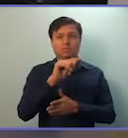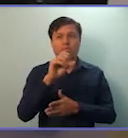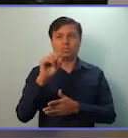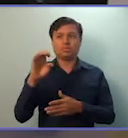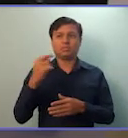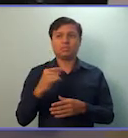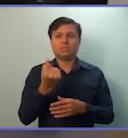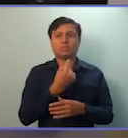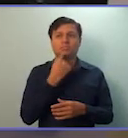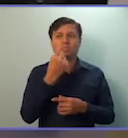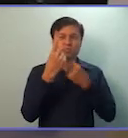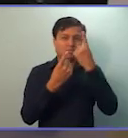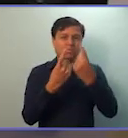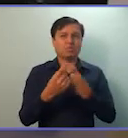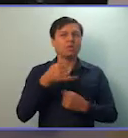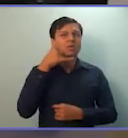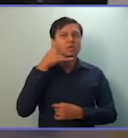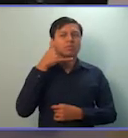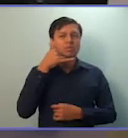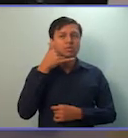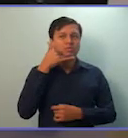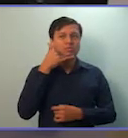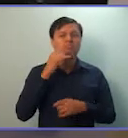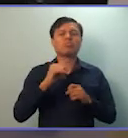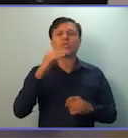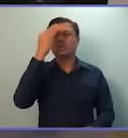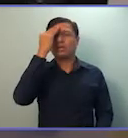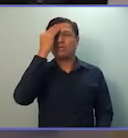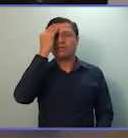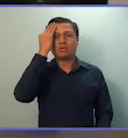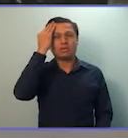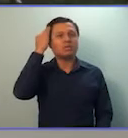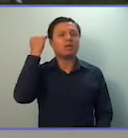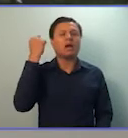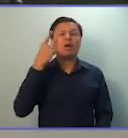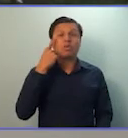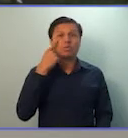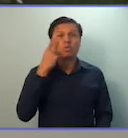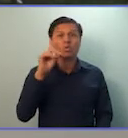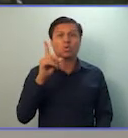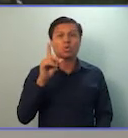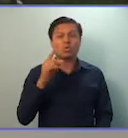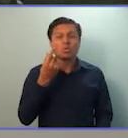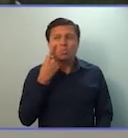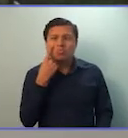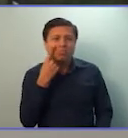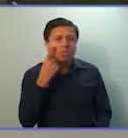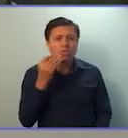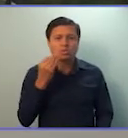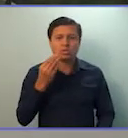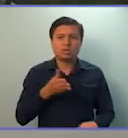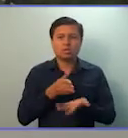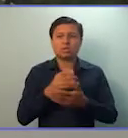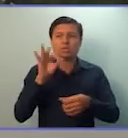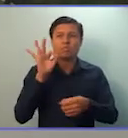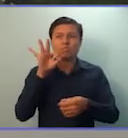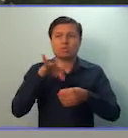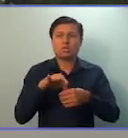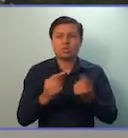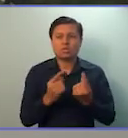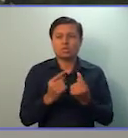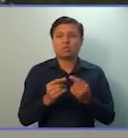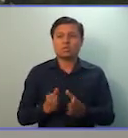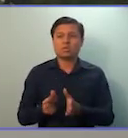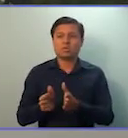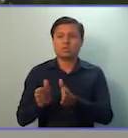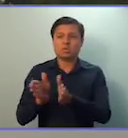para que los ciudadanos puedan saber inmediatamente cuál será el centro de votación donde les toca votar y cuál es la